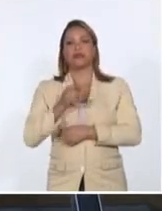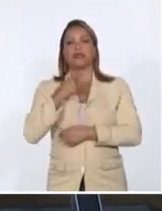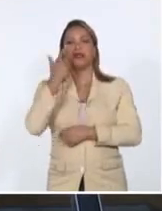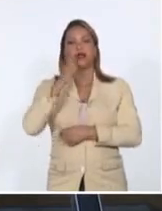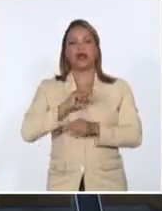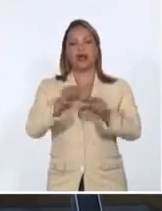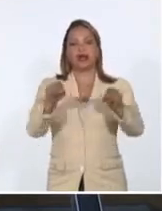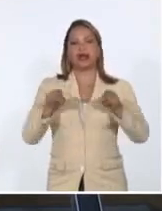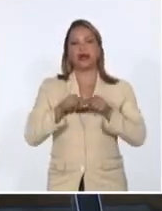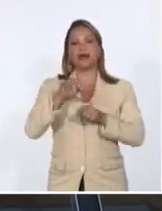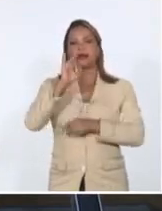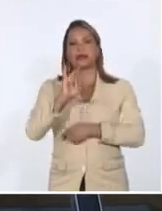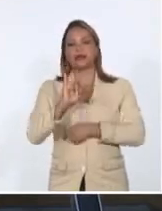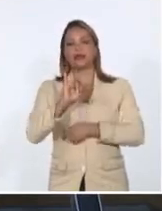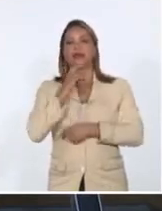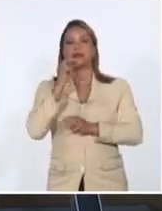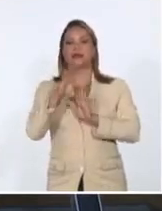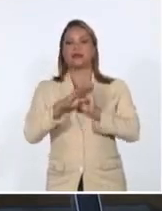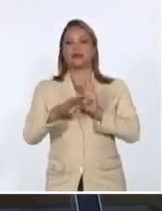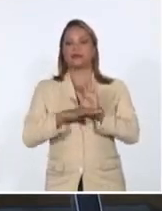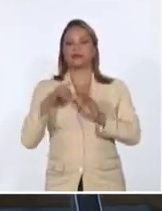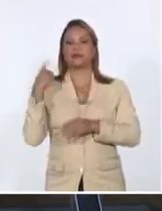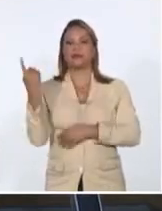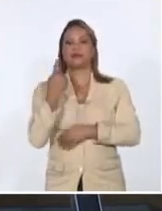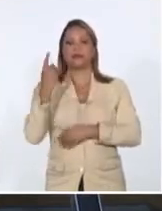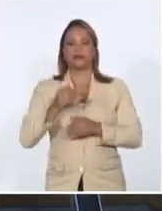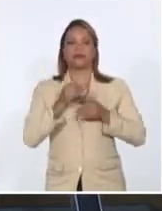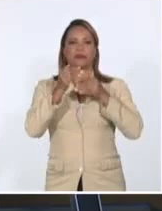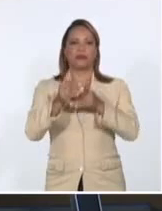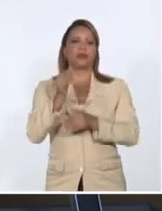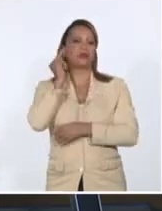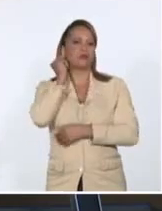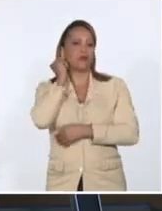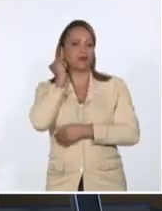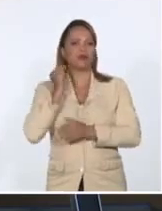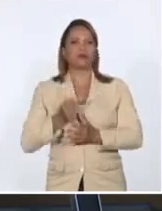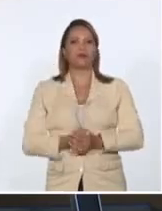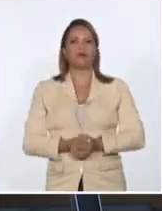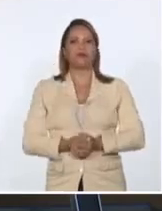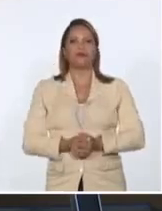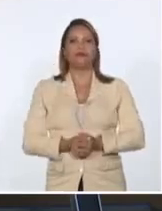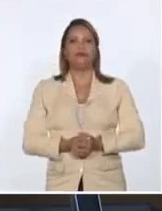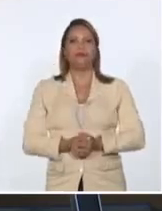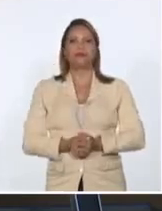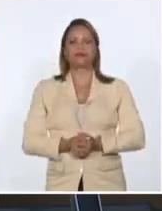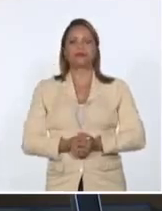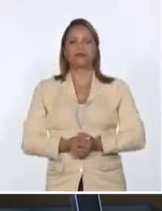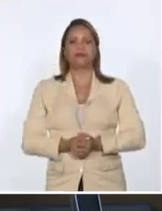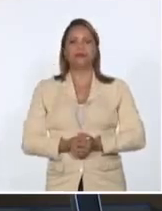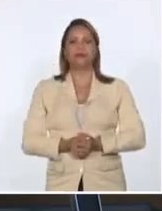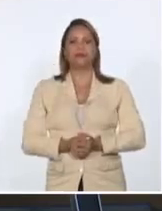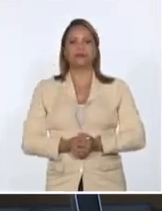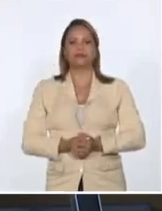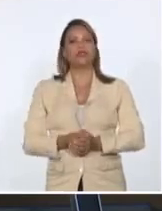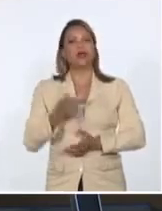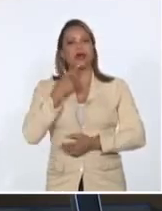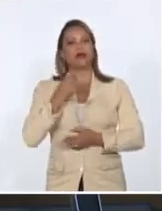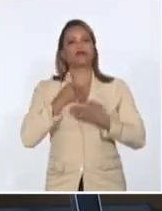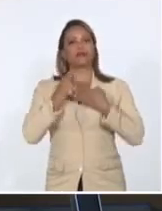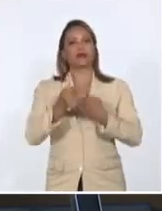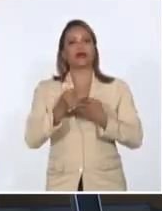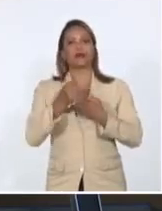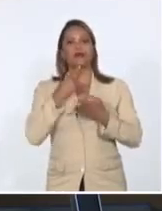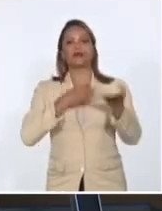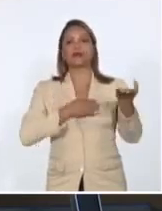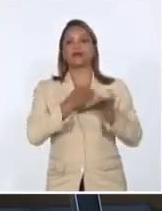del Programa Nacional para el Adelanto de las Mujeres. El mismo posibilitará dar seguimiento a